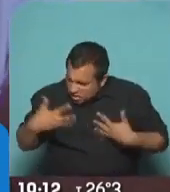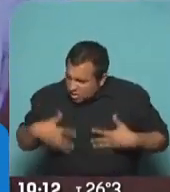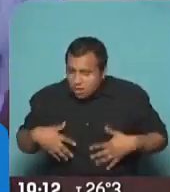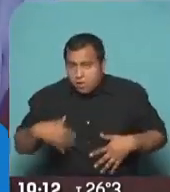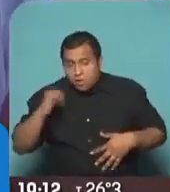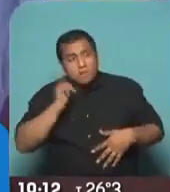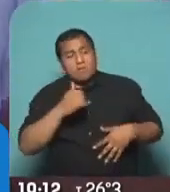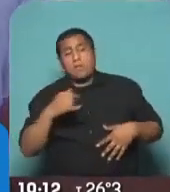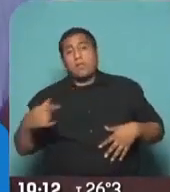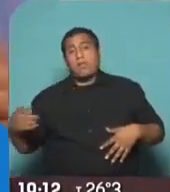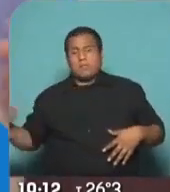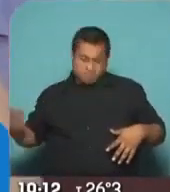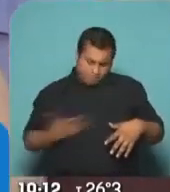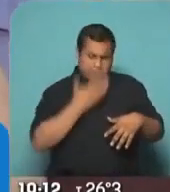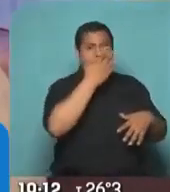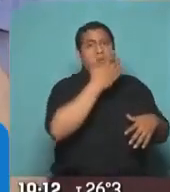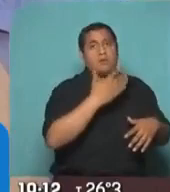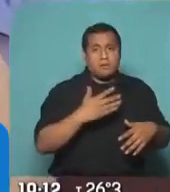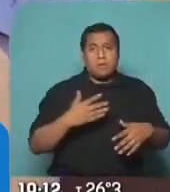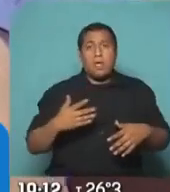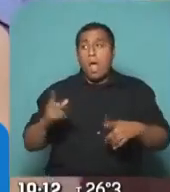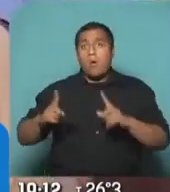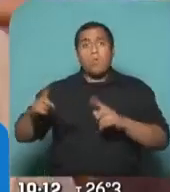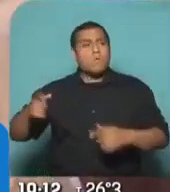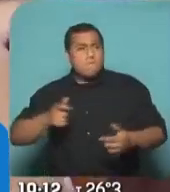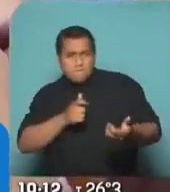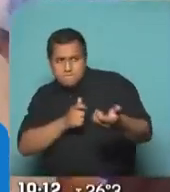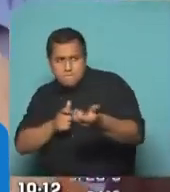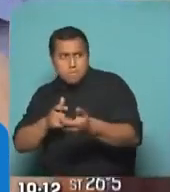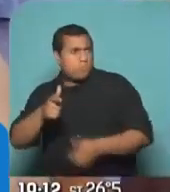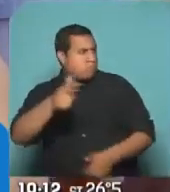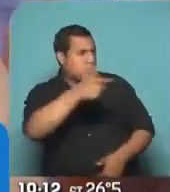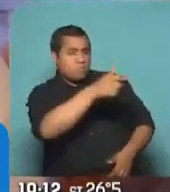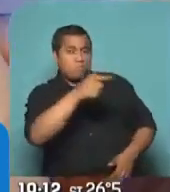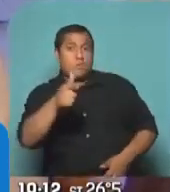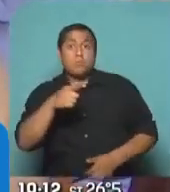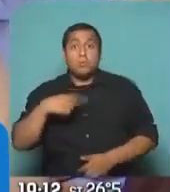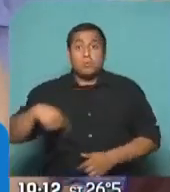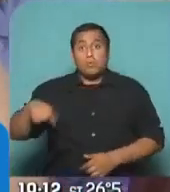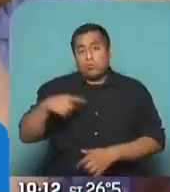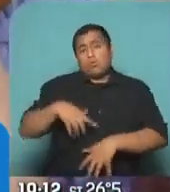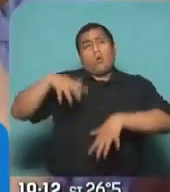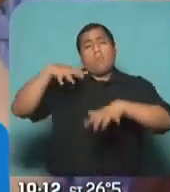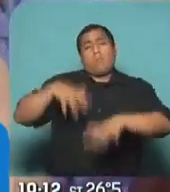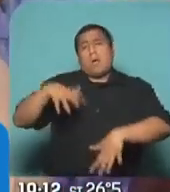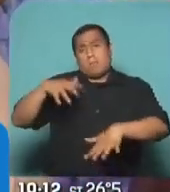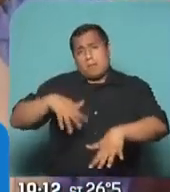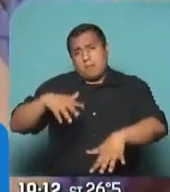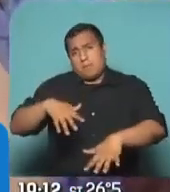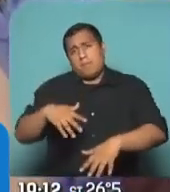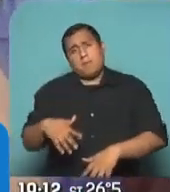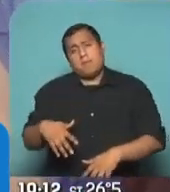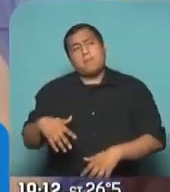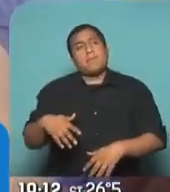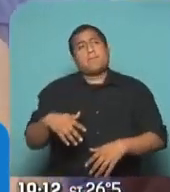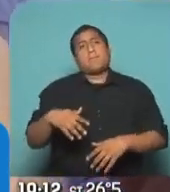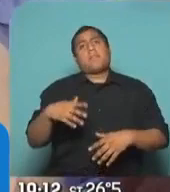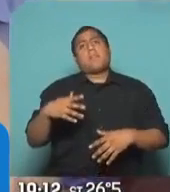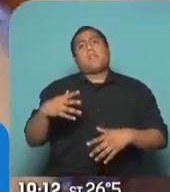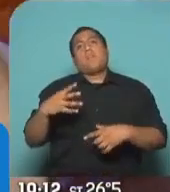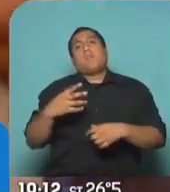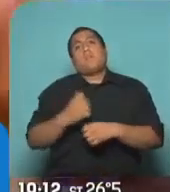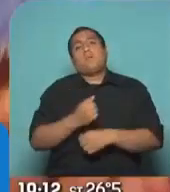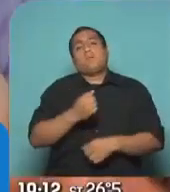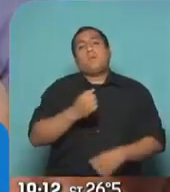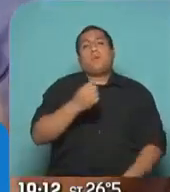rozó, fuimos apuntados con arma. Nosotros nos movilizamos. Primero estuvimos en la línea 257 apoyando a un